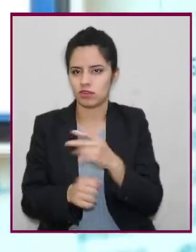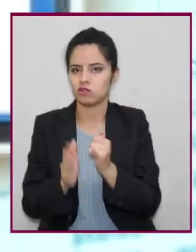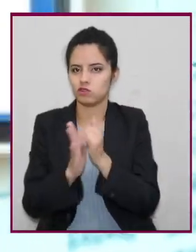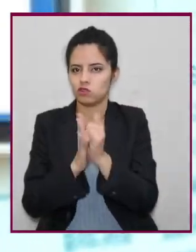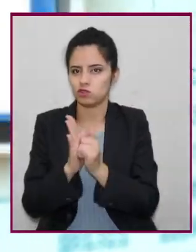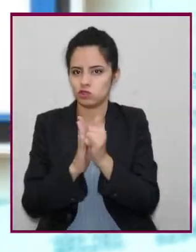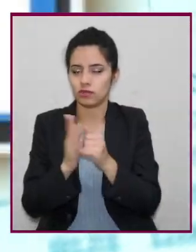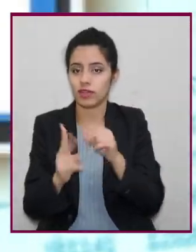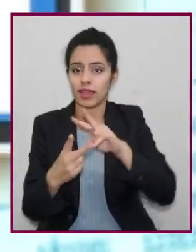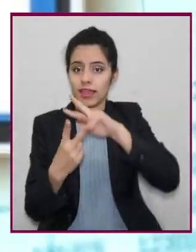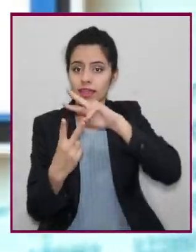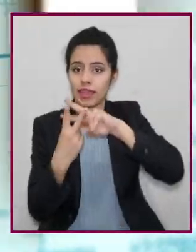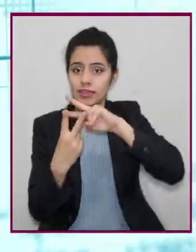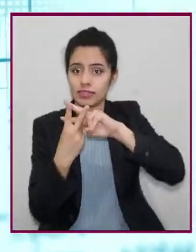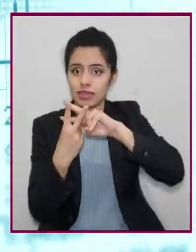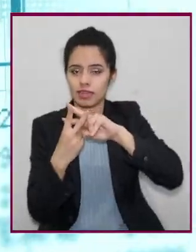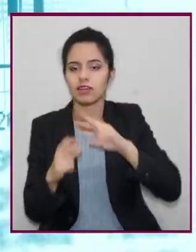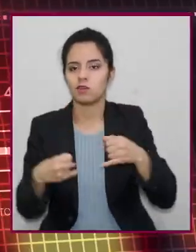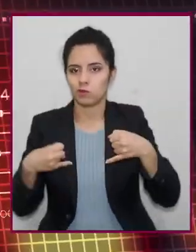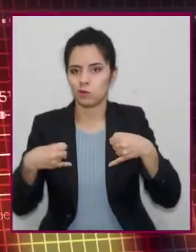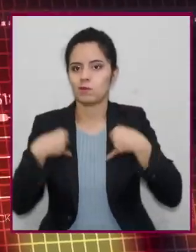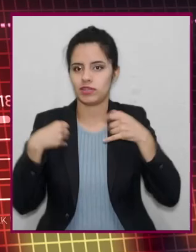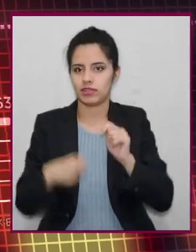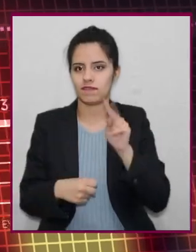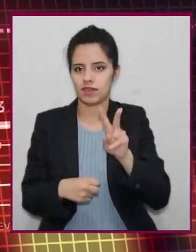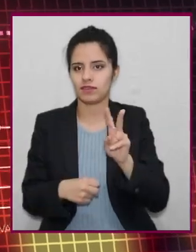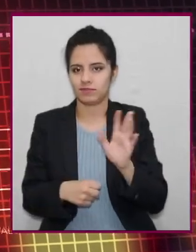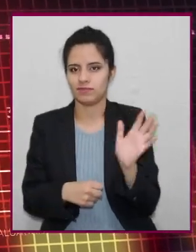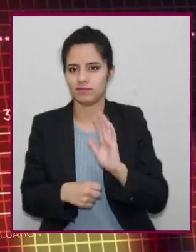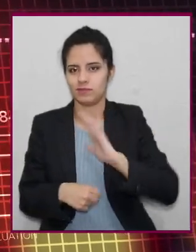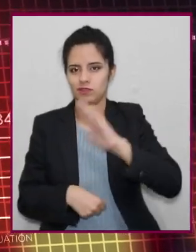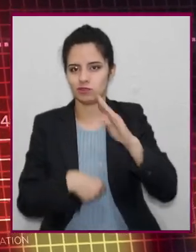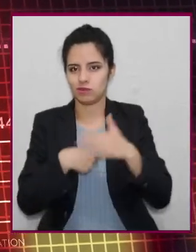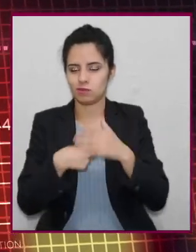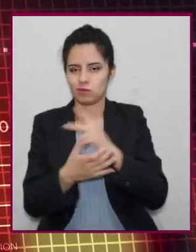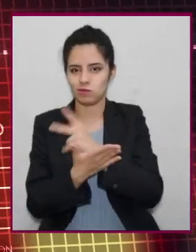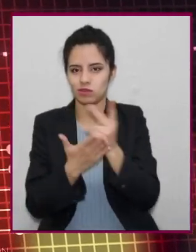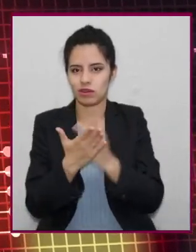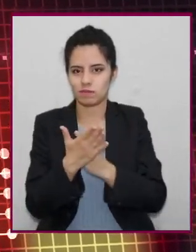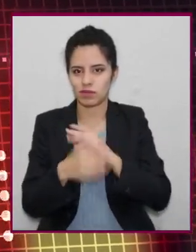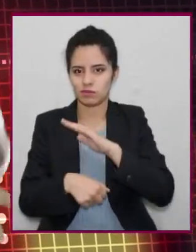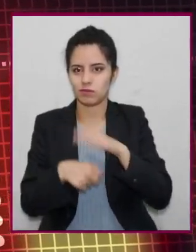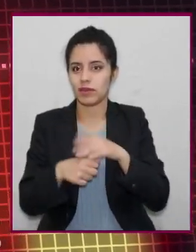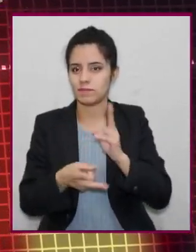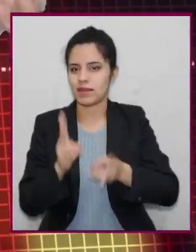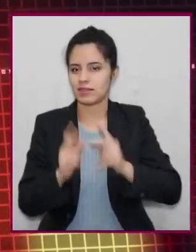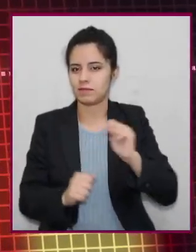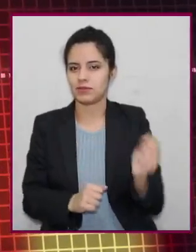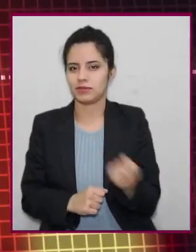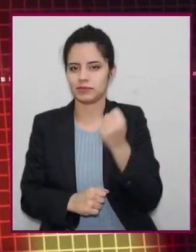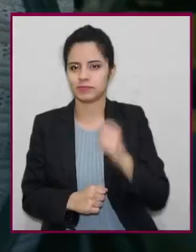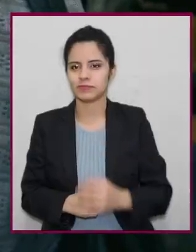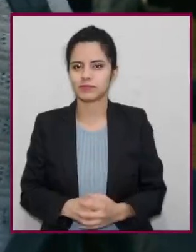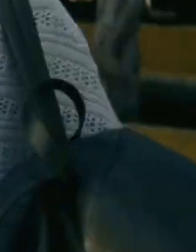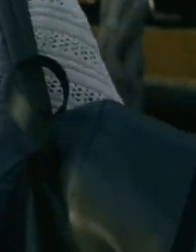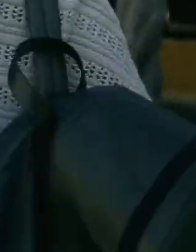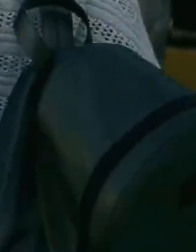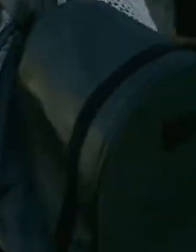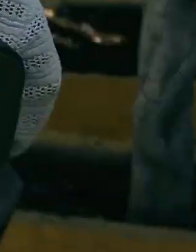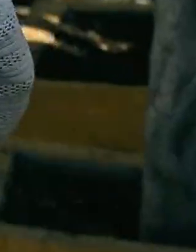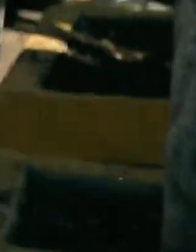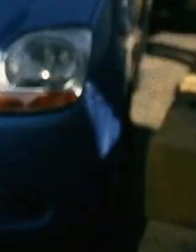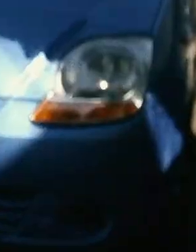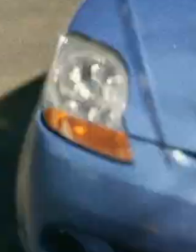YouTube con el hashtag Jóvenes en TV. ¡Hasta la próxima! Nos vemos en el siguiente episodio del Tecno Cotorreo.